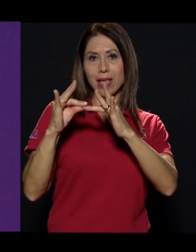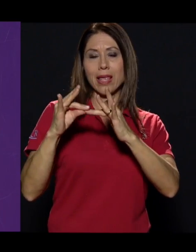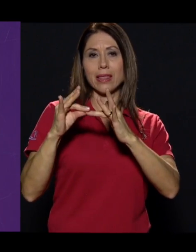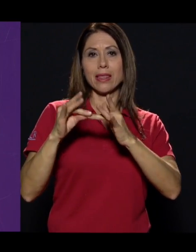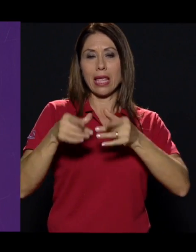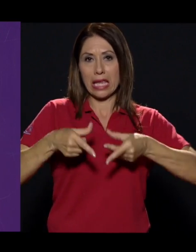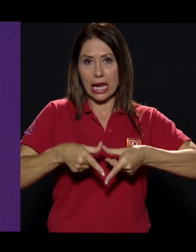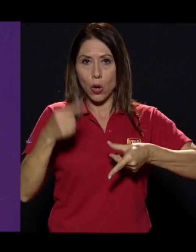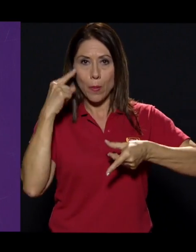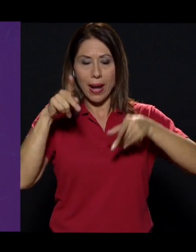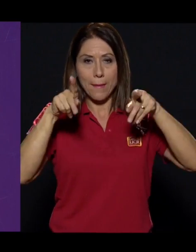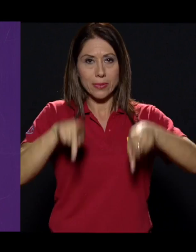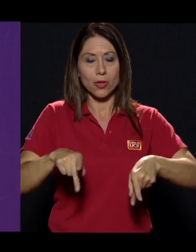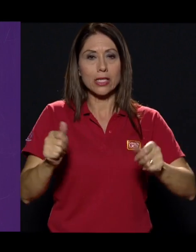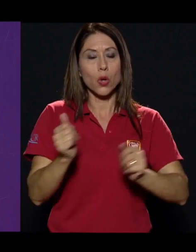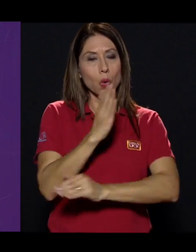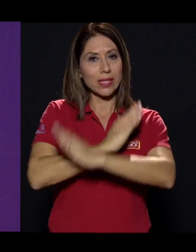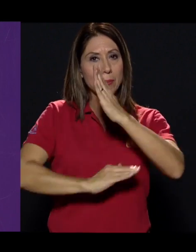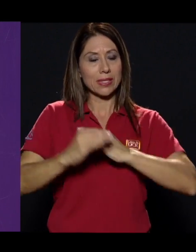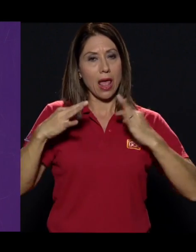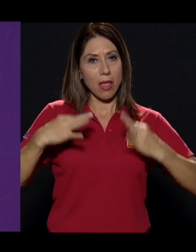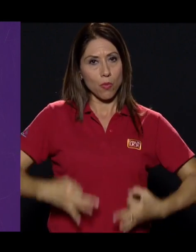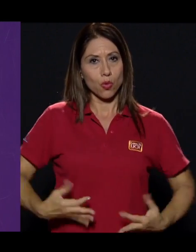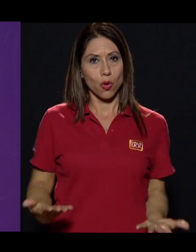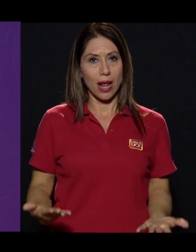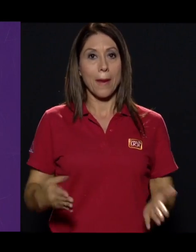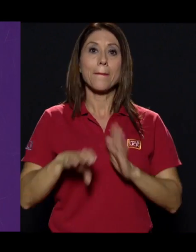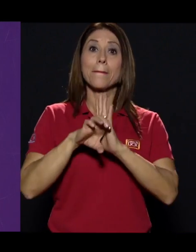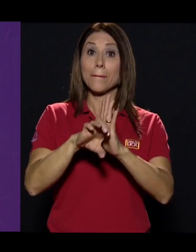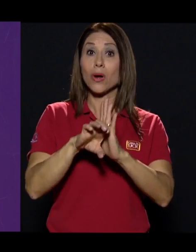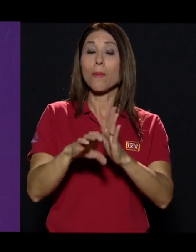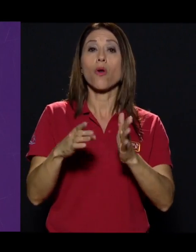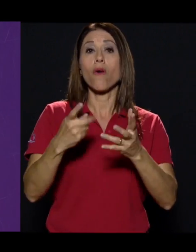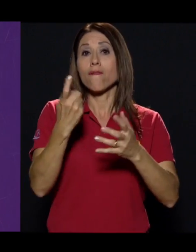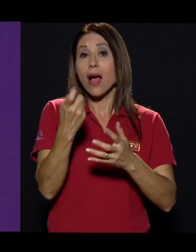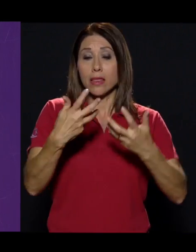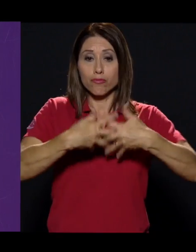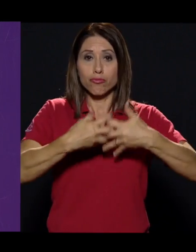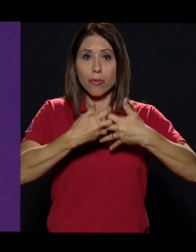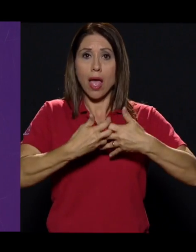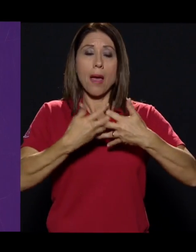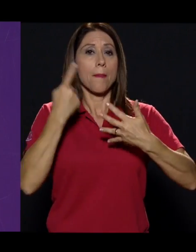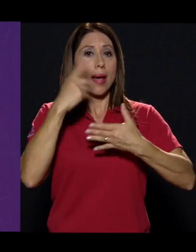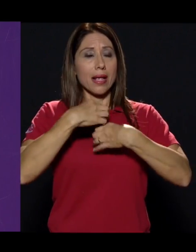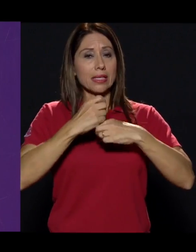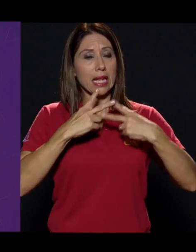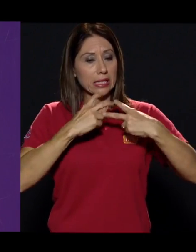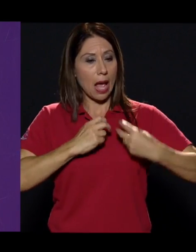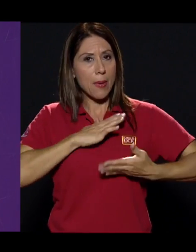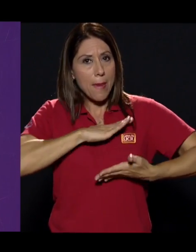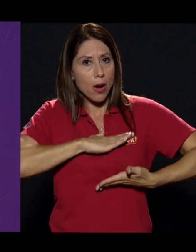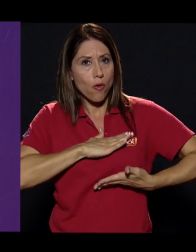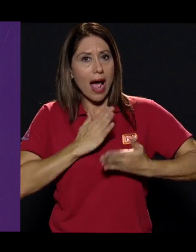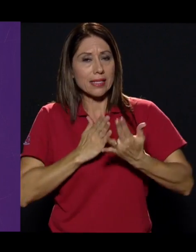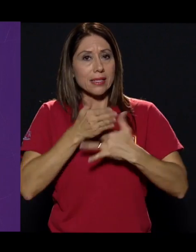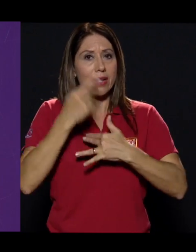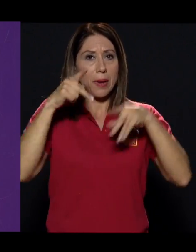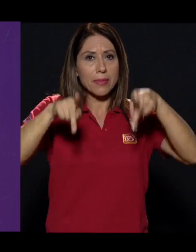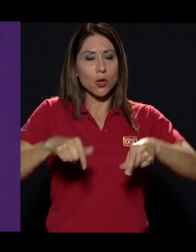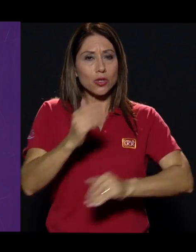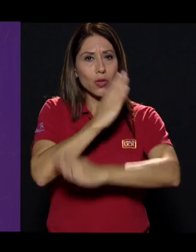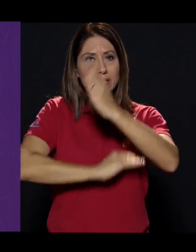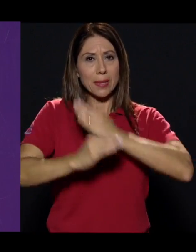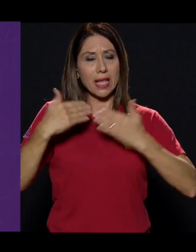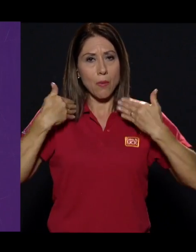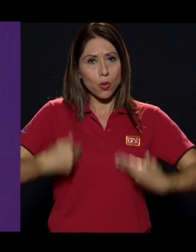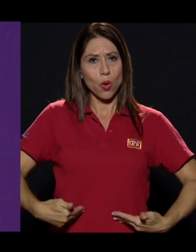¿verdad? Pero además de la compra de este tipo de equipo, que hace falta, por ejemplo, mamógrafos accesibles a personas con discapacidad motora, ¿qué más tiene